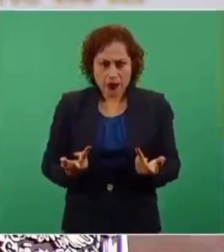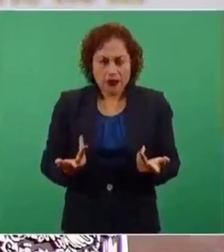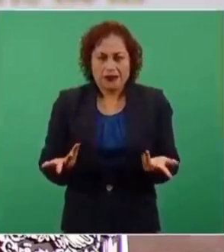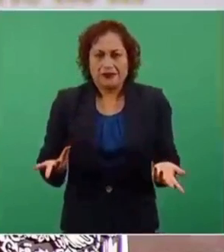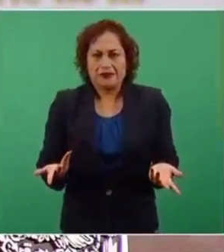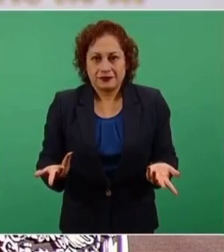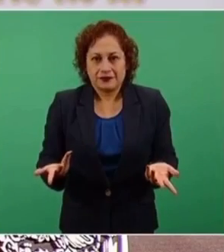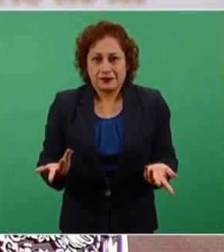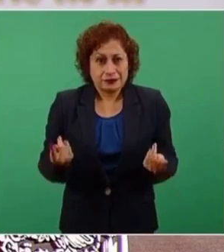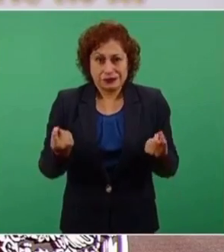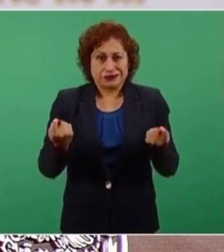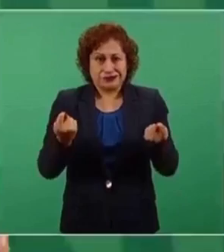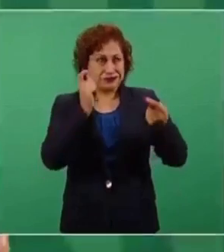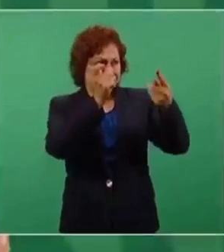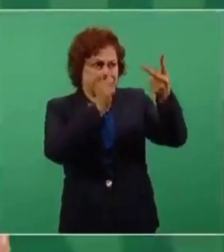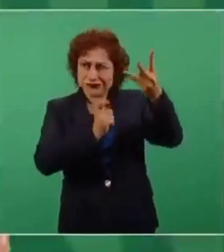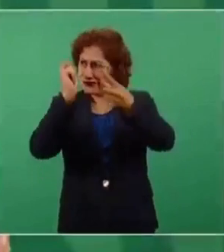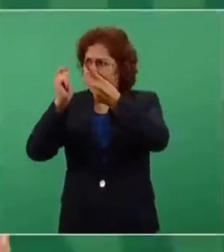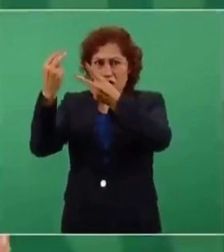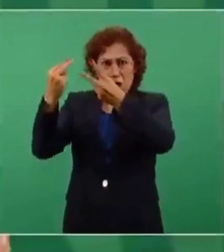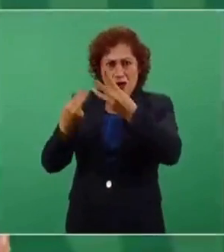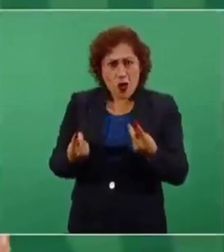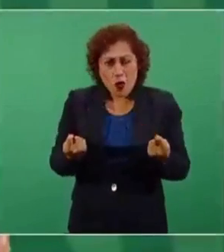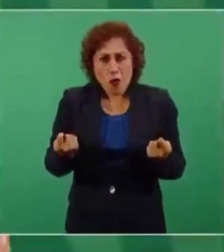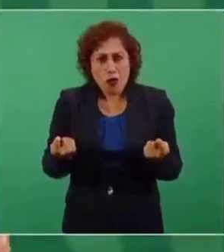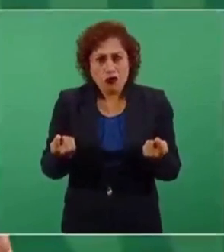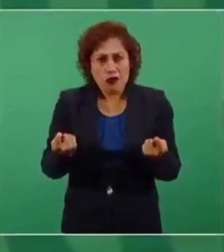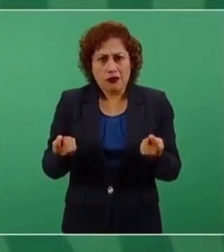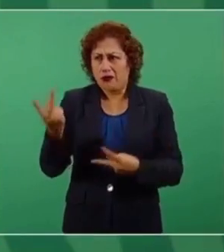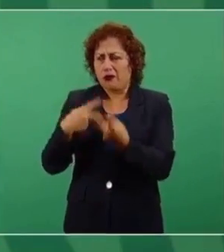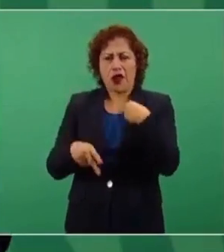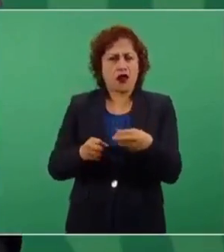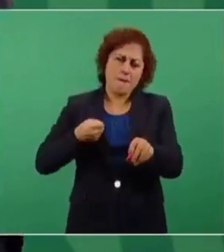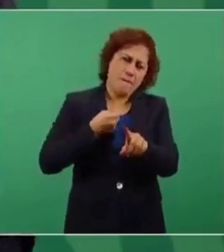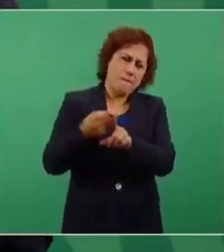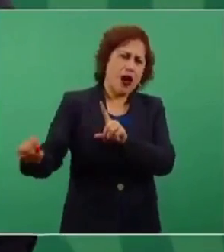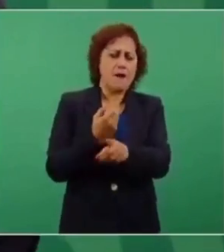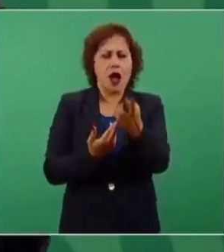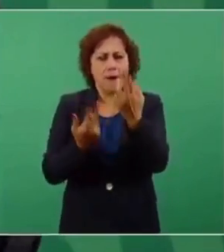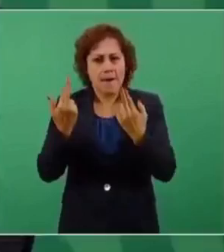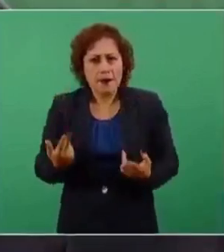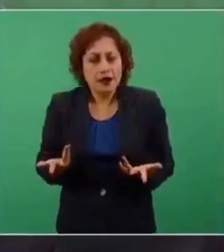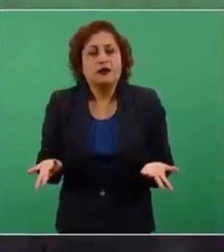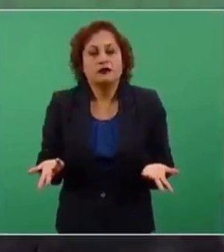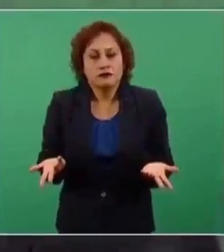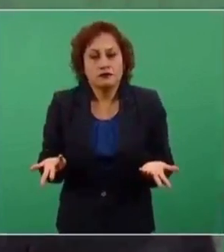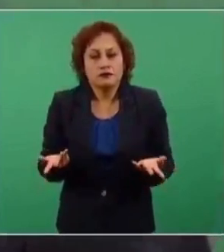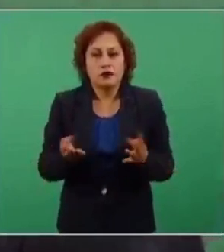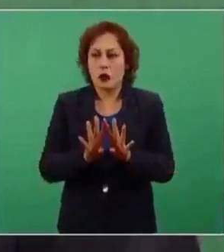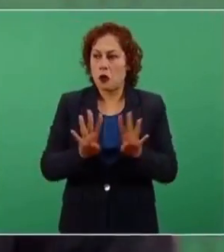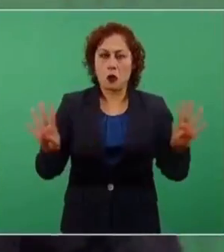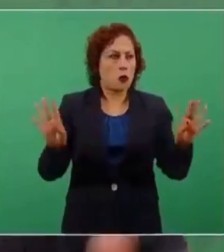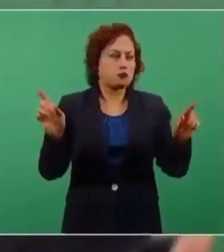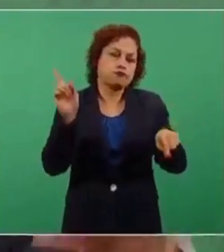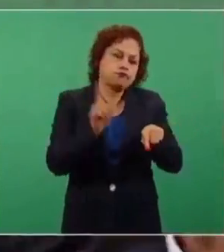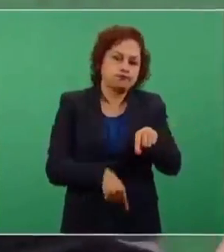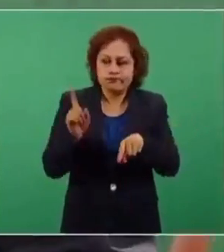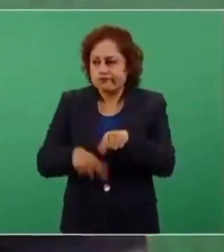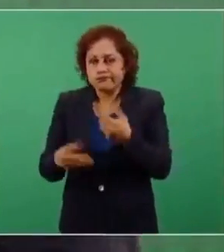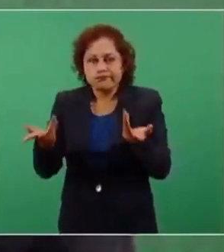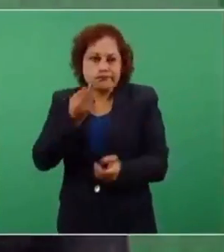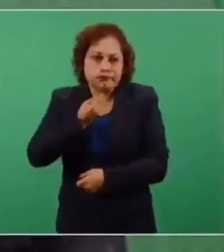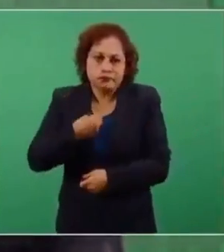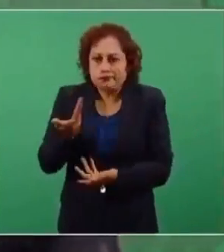Nada. A destruir. Entonces, ¿ya para qué mantenemos el muro? ¿Qué instrucción ya quiten?